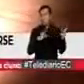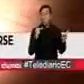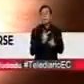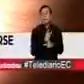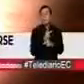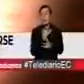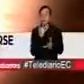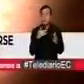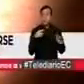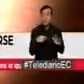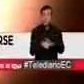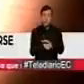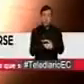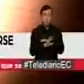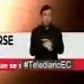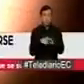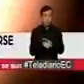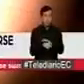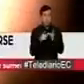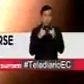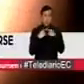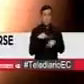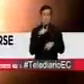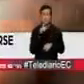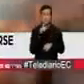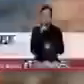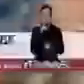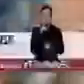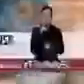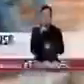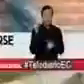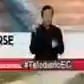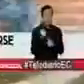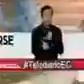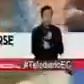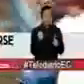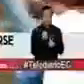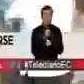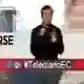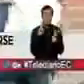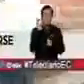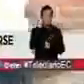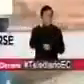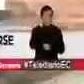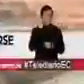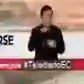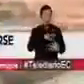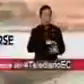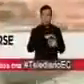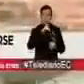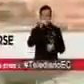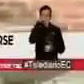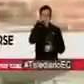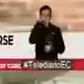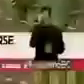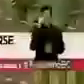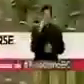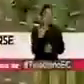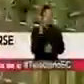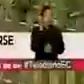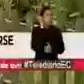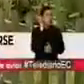asesinadas por sus parejas así lo advierten el programa de prevención de violencia contra las mujeres de la cooperación alemana y bibiana